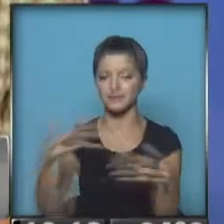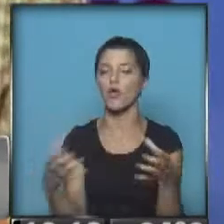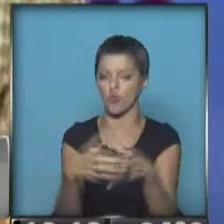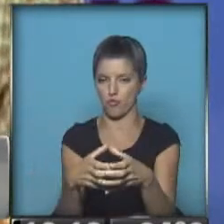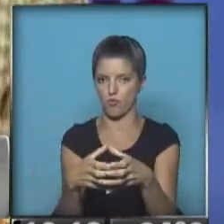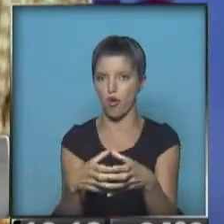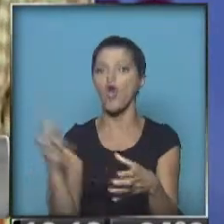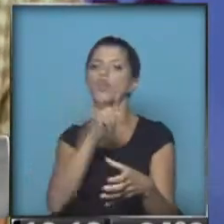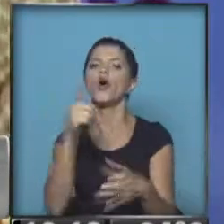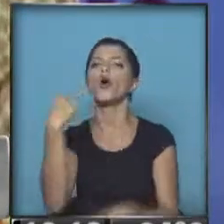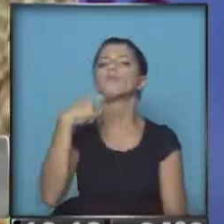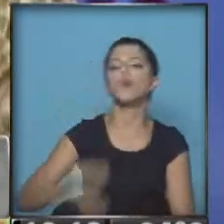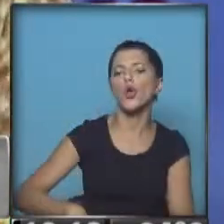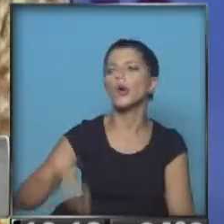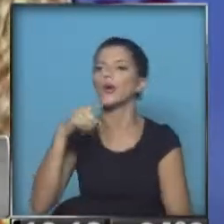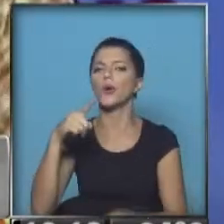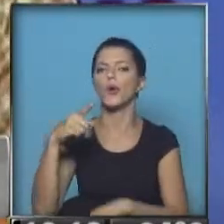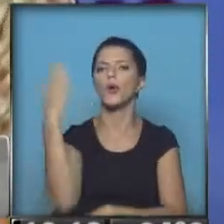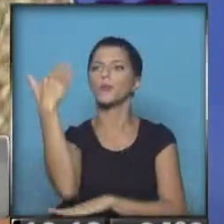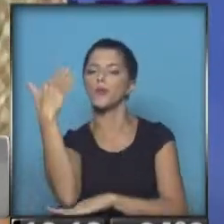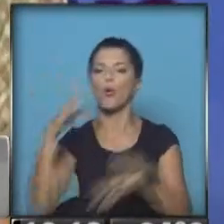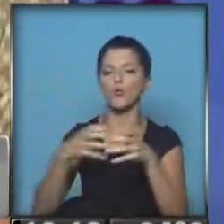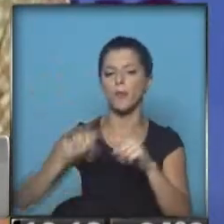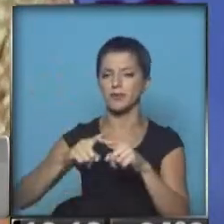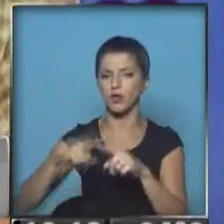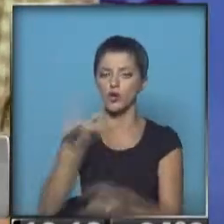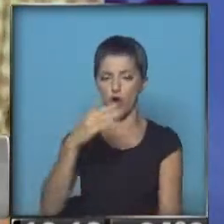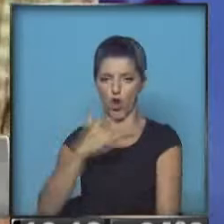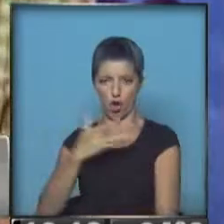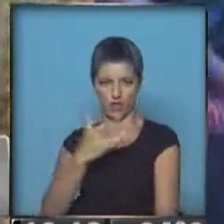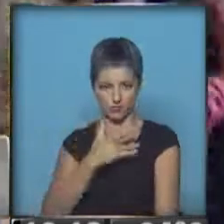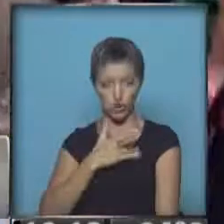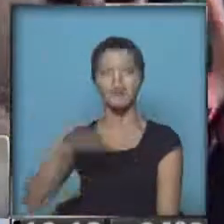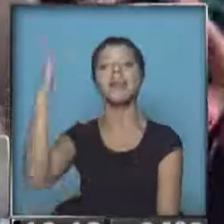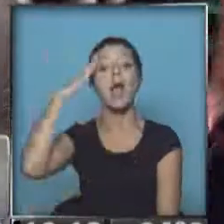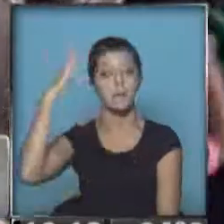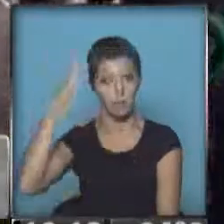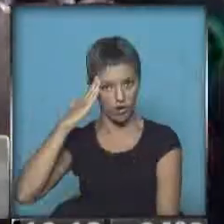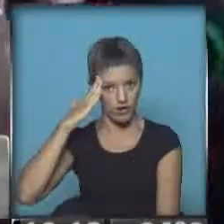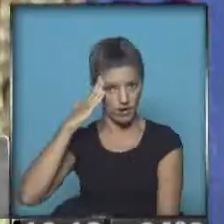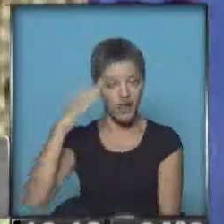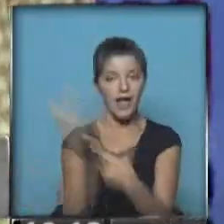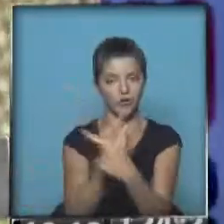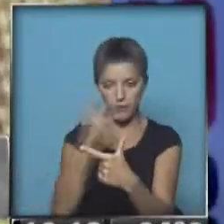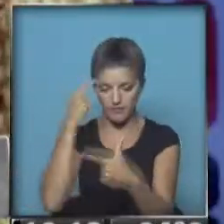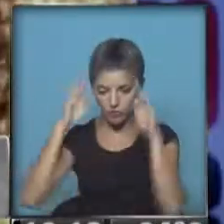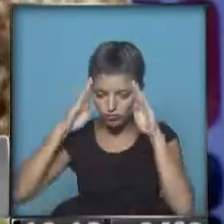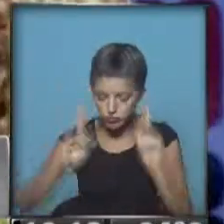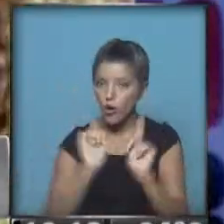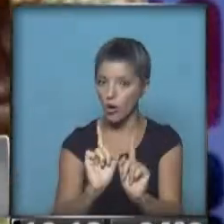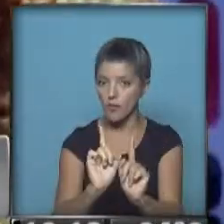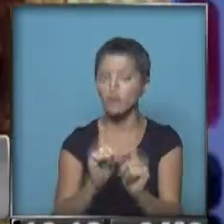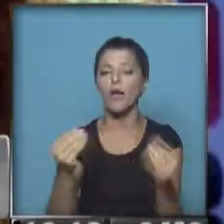No el color, no la ficha partidaria, el corazón y la cabeza puestos en un solo lugar,